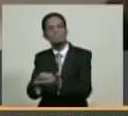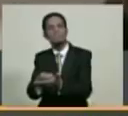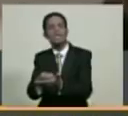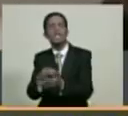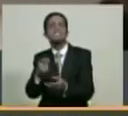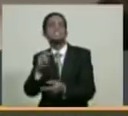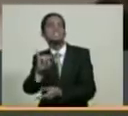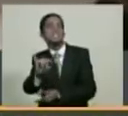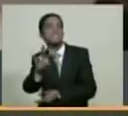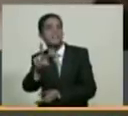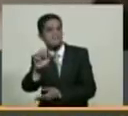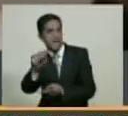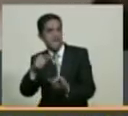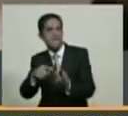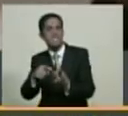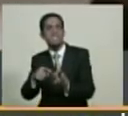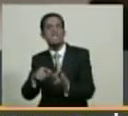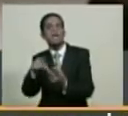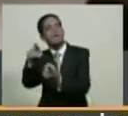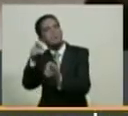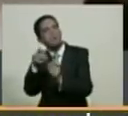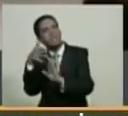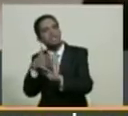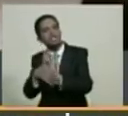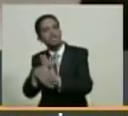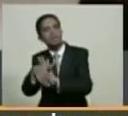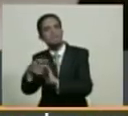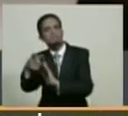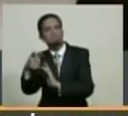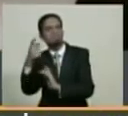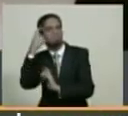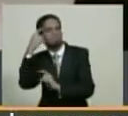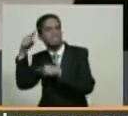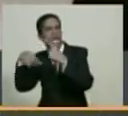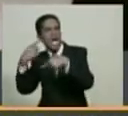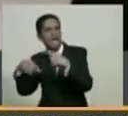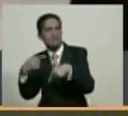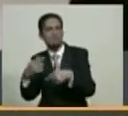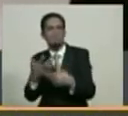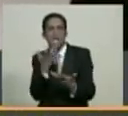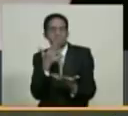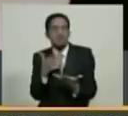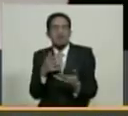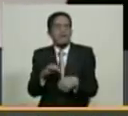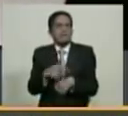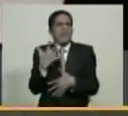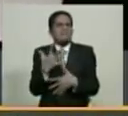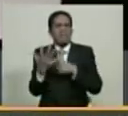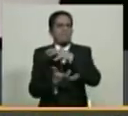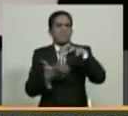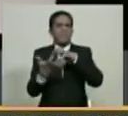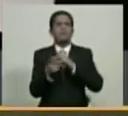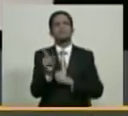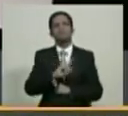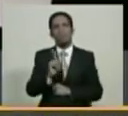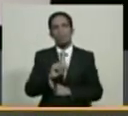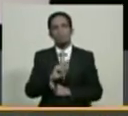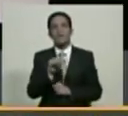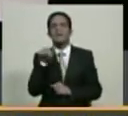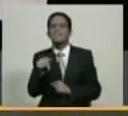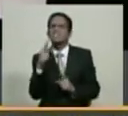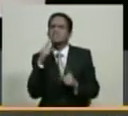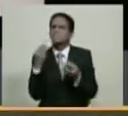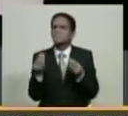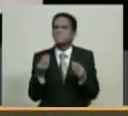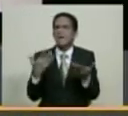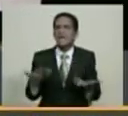IVA. No hay modificaciones mayores, no hay ningún tipo de trauma en el proceso. Esto es con la única garantía de que la plata que